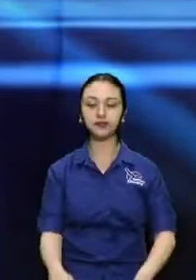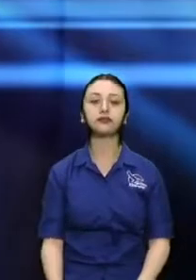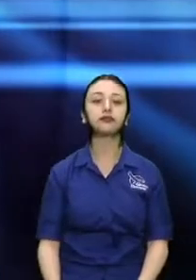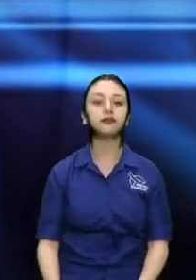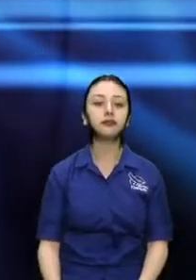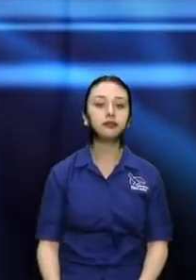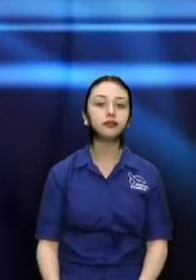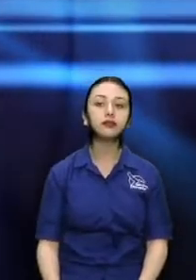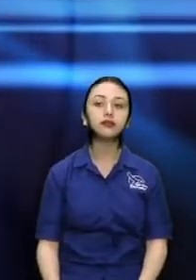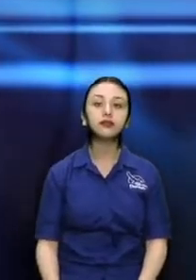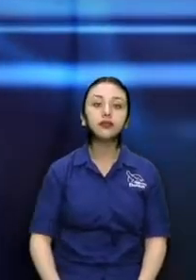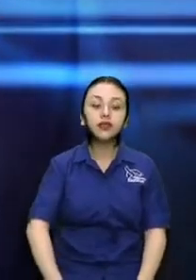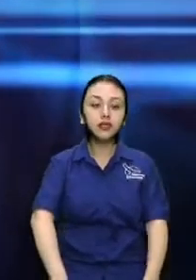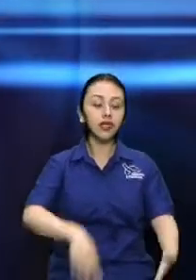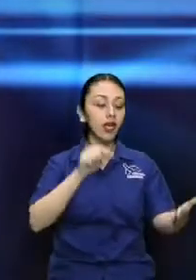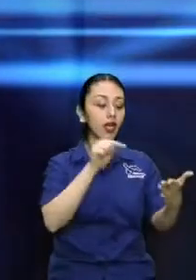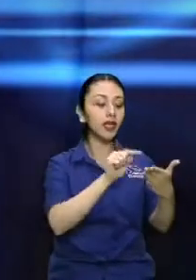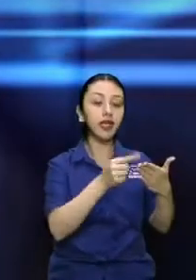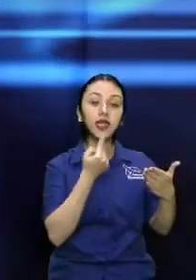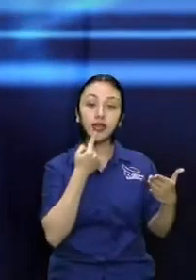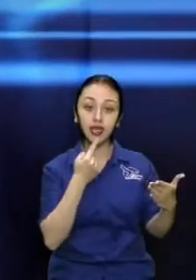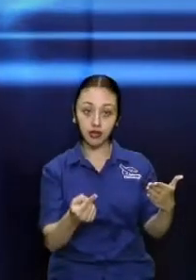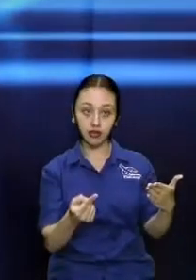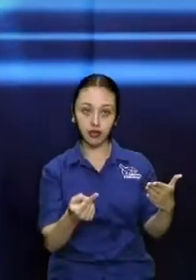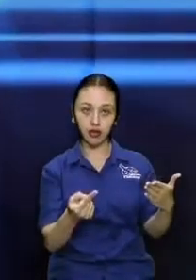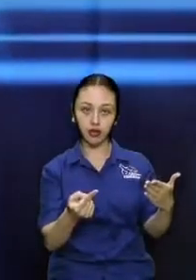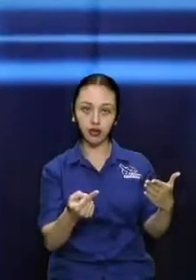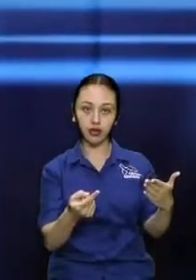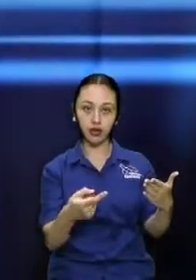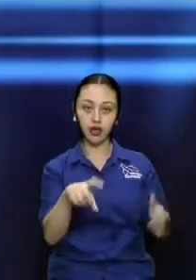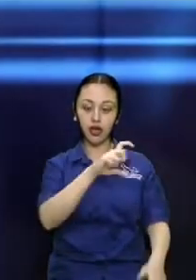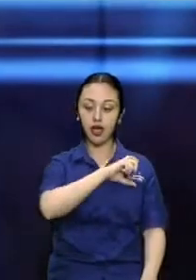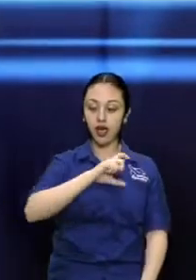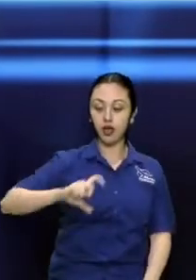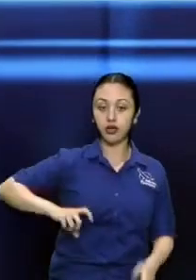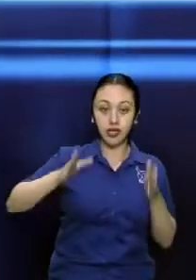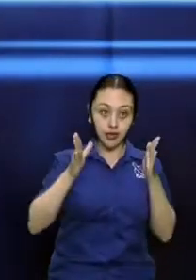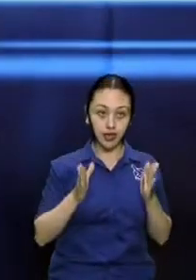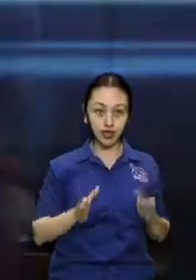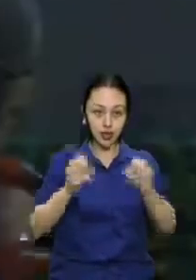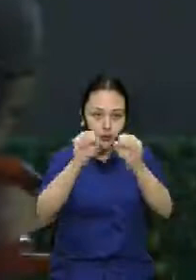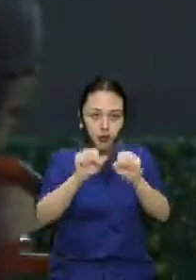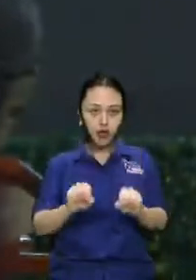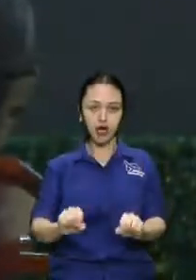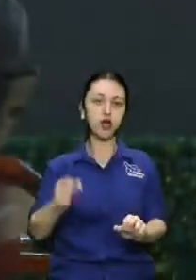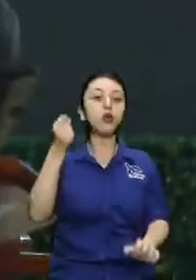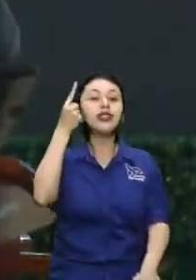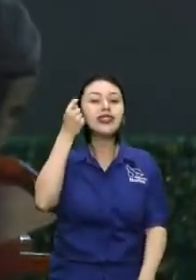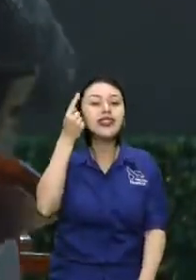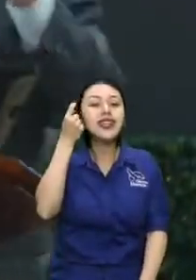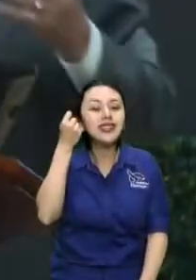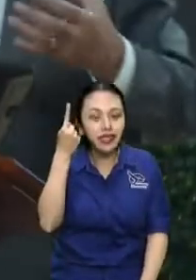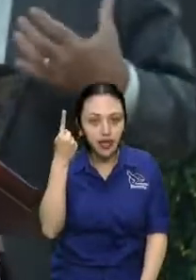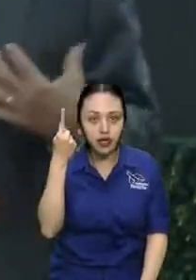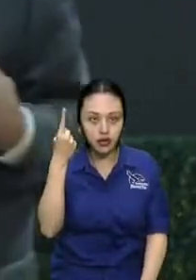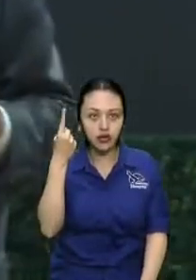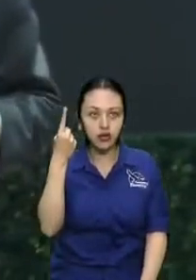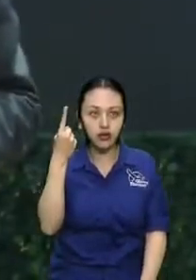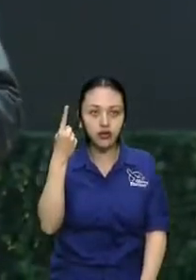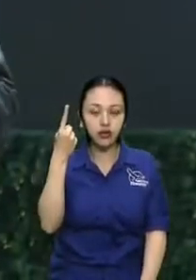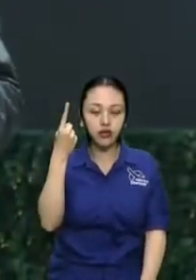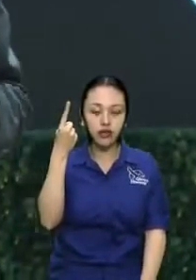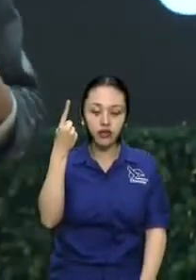no. Ahí está diciendo dentro de los cristianos que lograron comprender esto y se empezaron